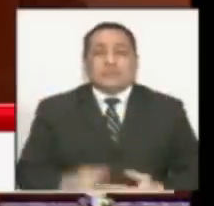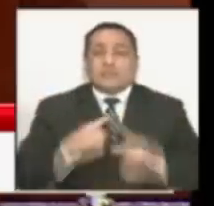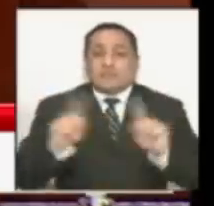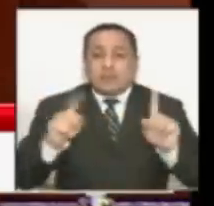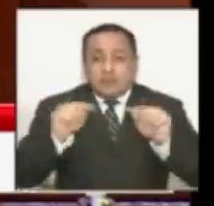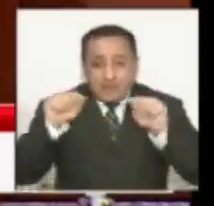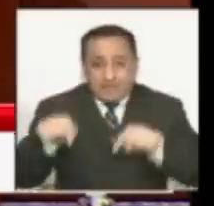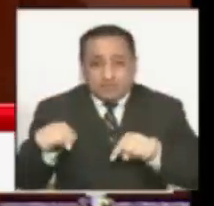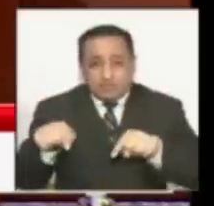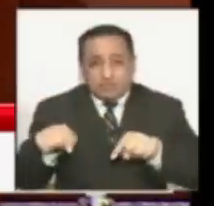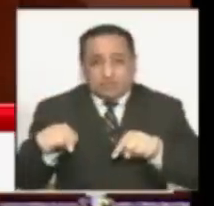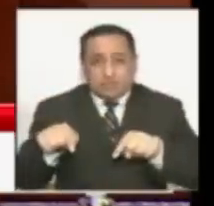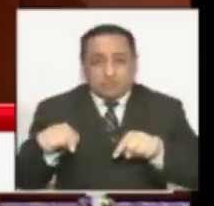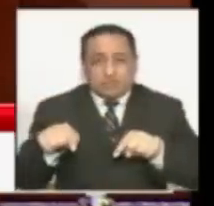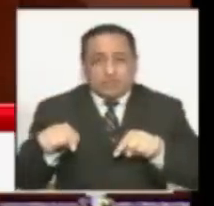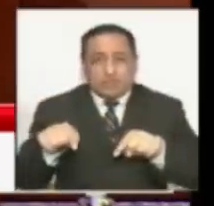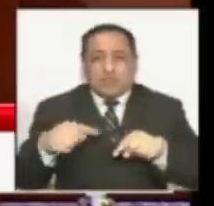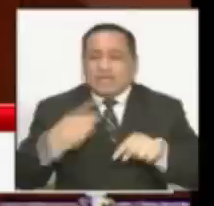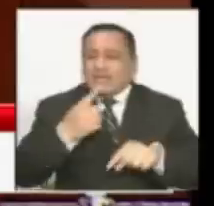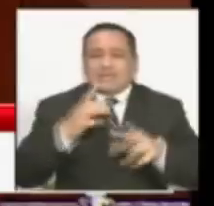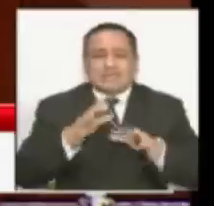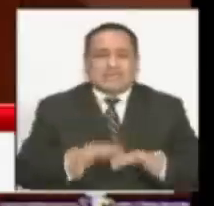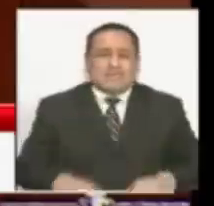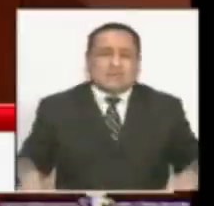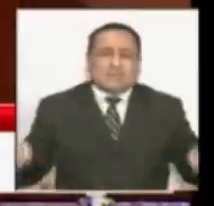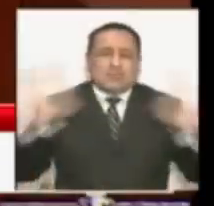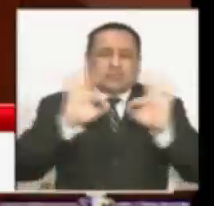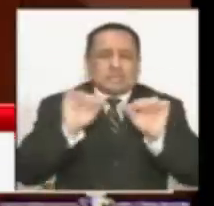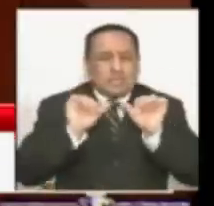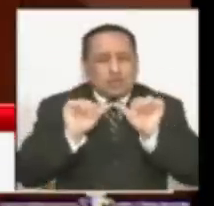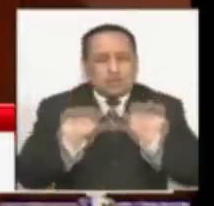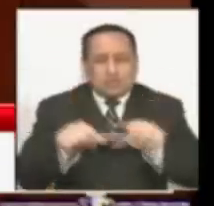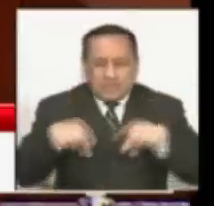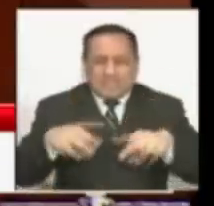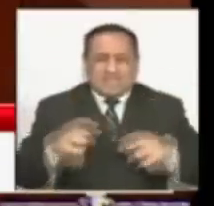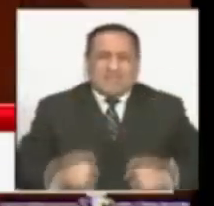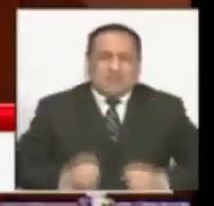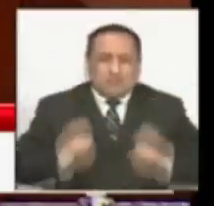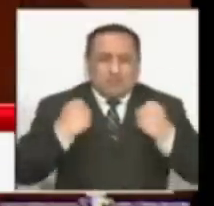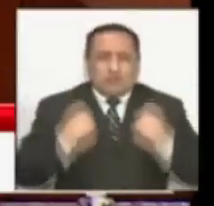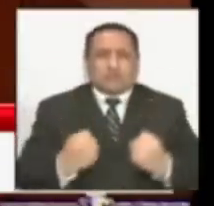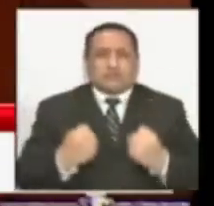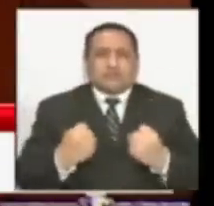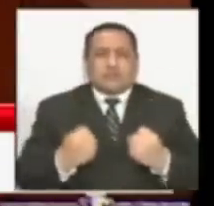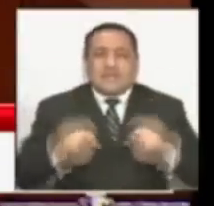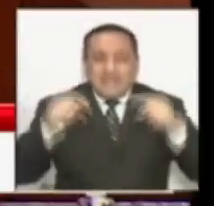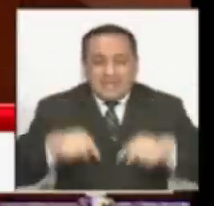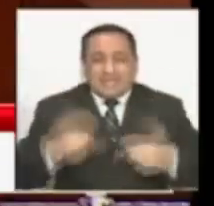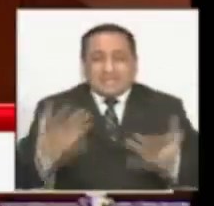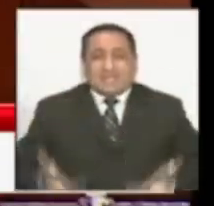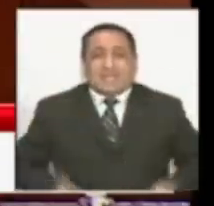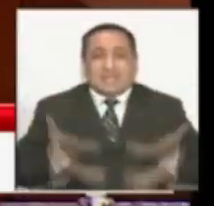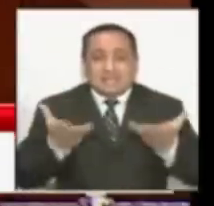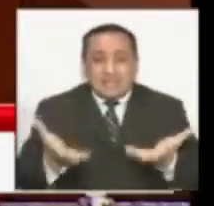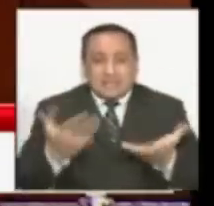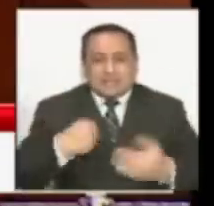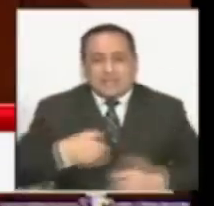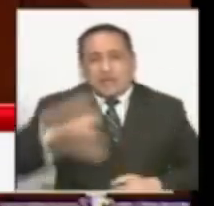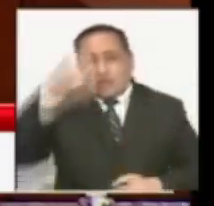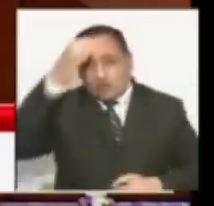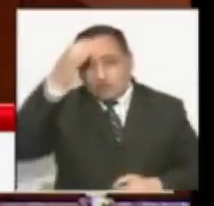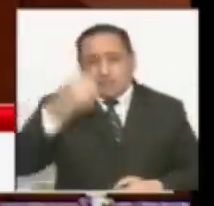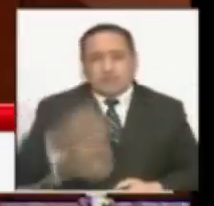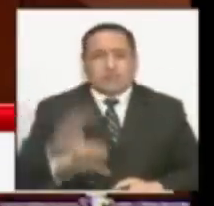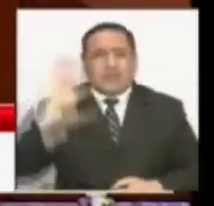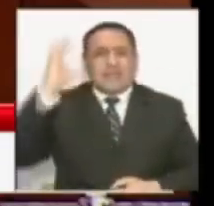Pero para ello es fundamental mantener este esfuerzo, esta contribución que el